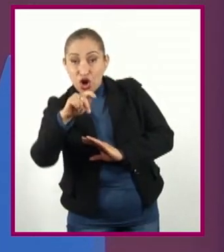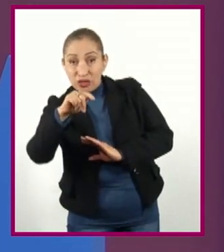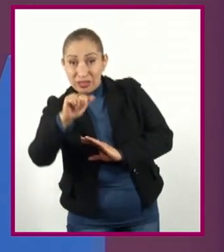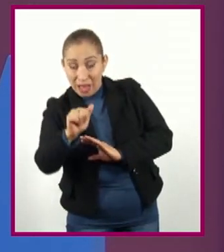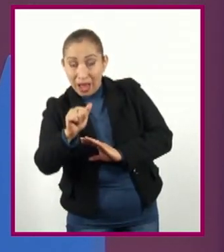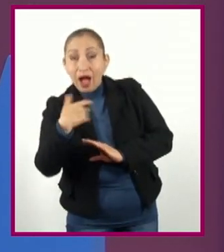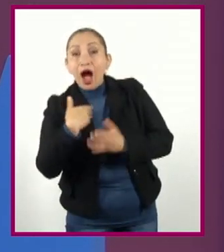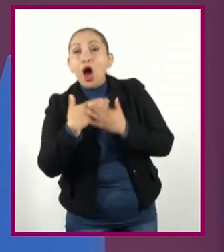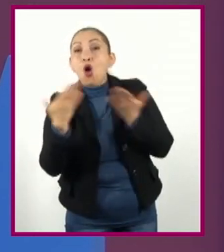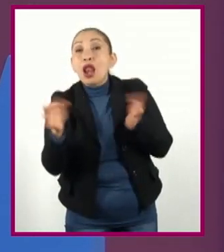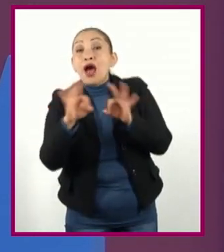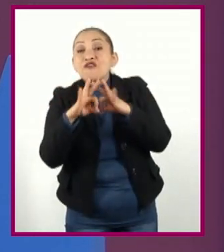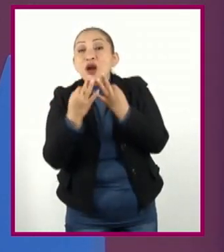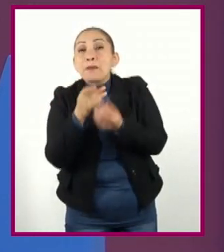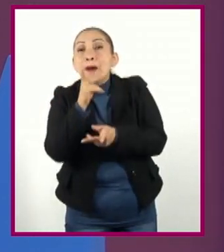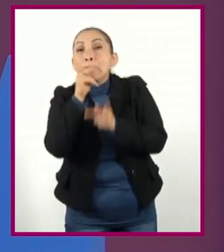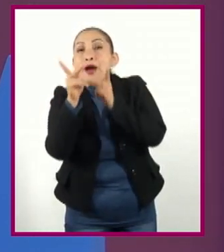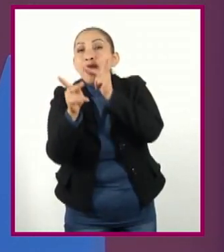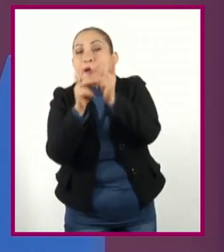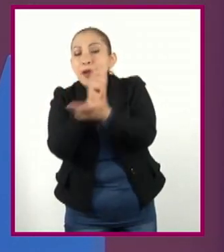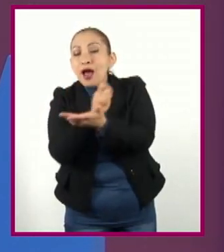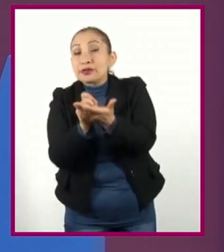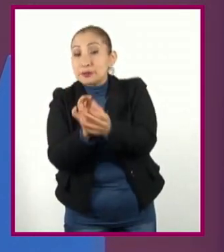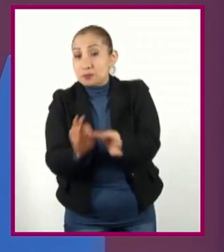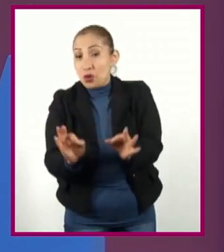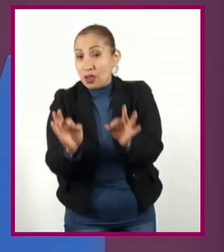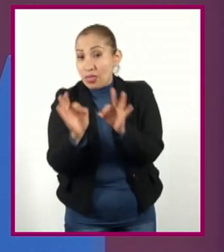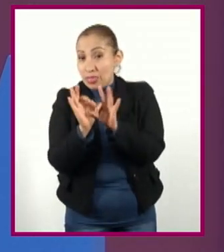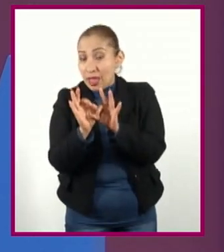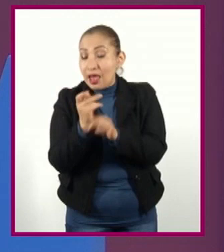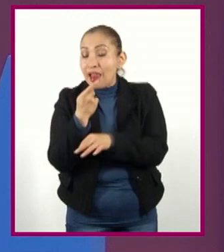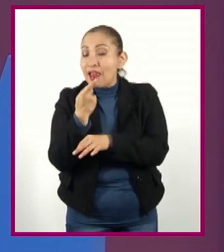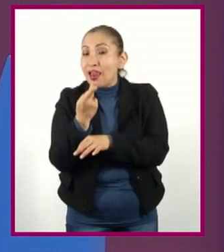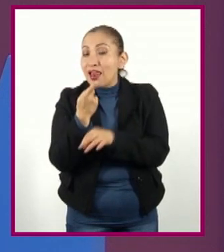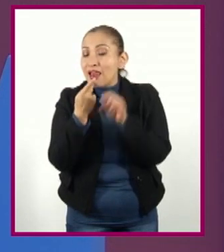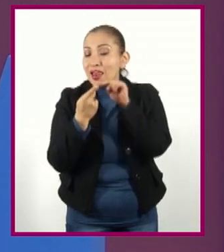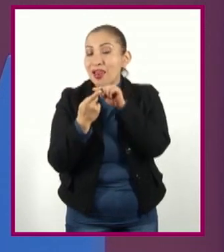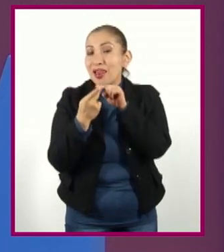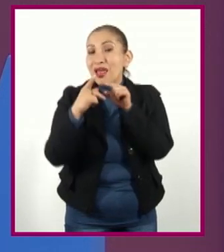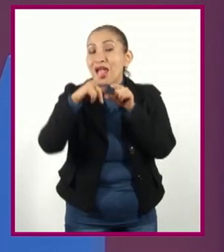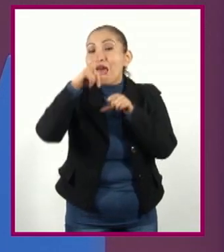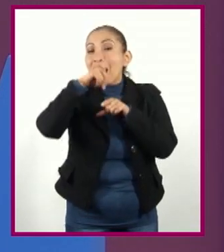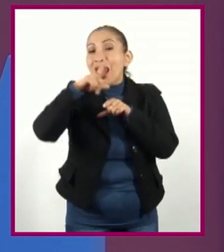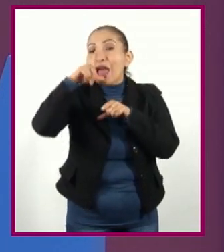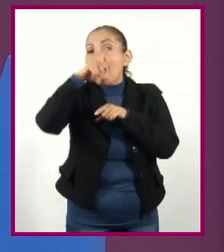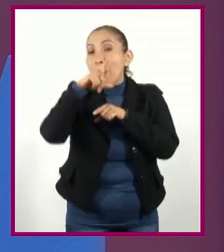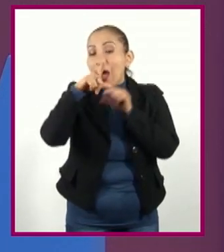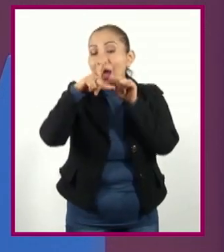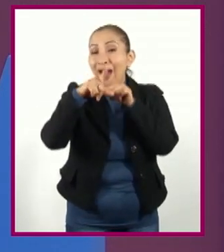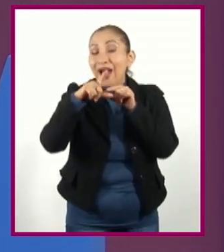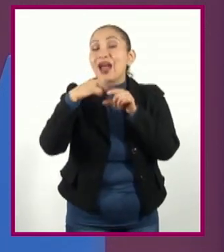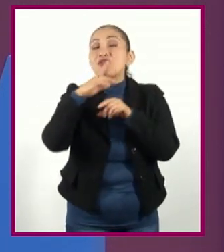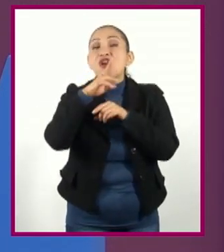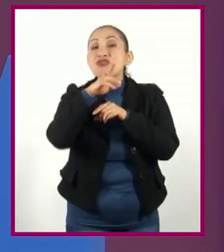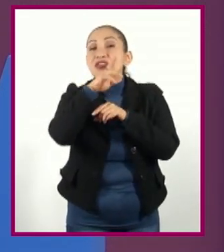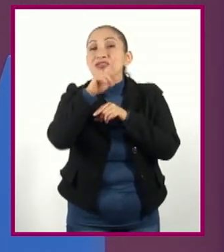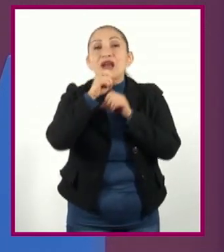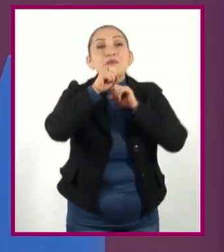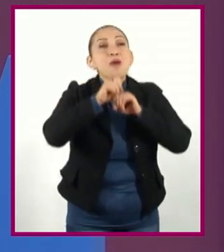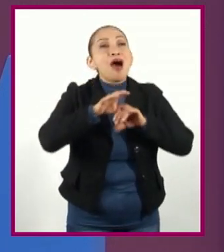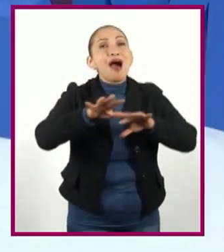de redactar también es muy importante, pues el lenguaje es el medio a través del cual la noticia llega al